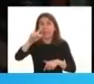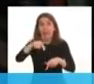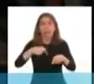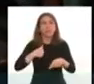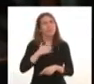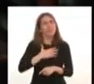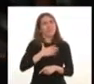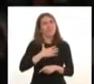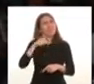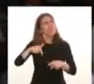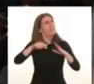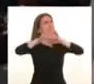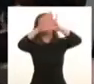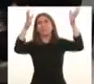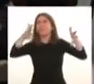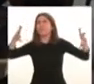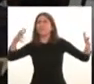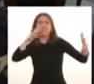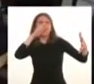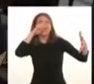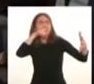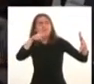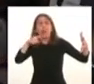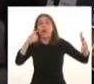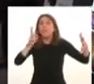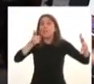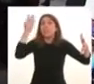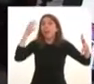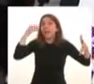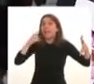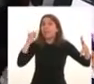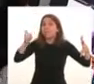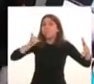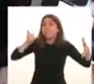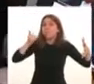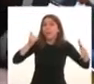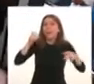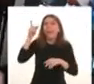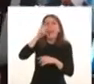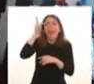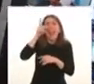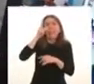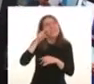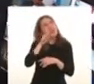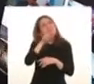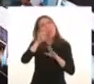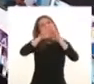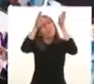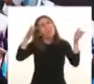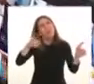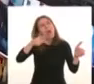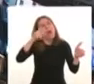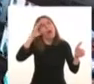que este lugar majestuoso, donde como bien cuenta Cristina, Néstor siempre lo recordaba recordando a su padre,